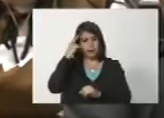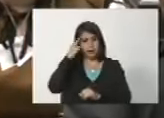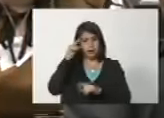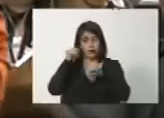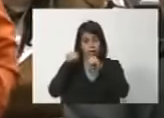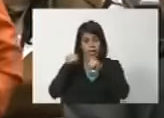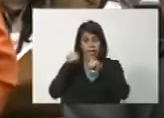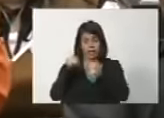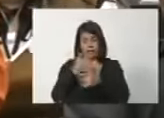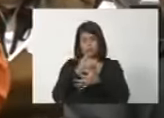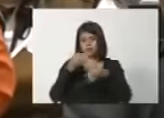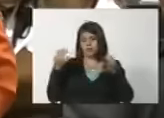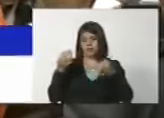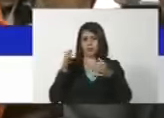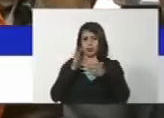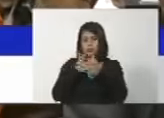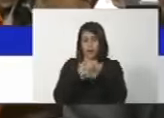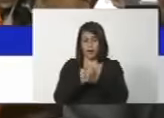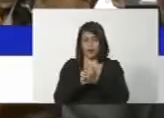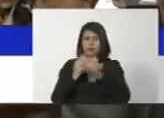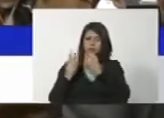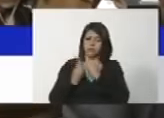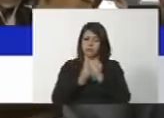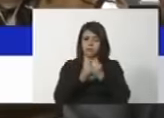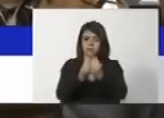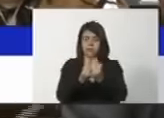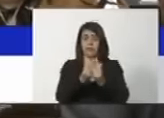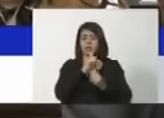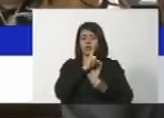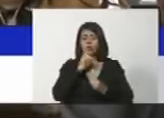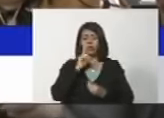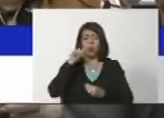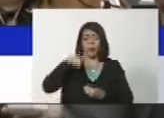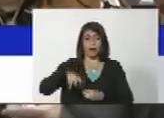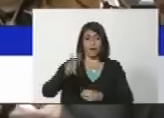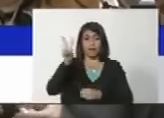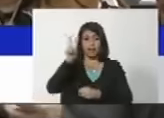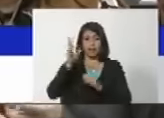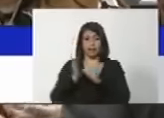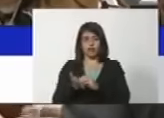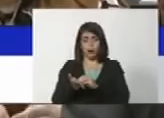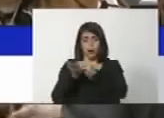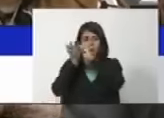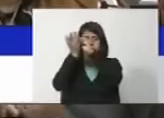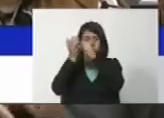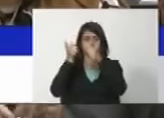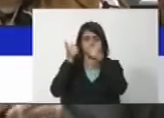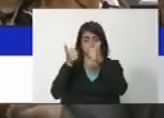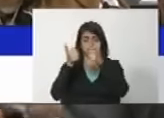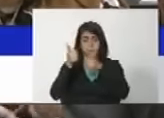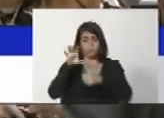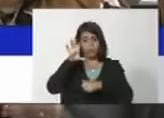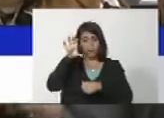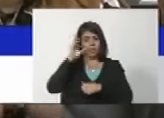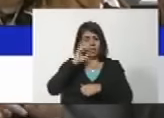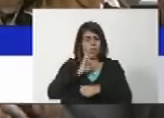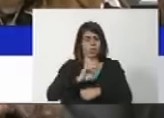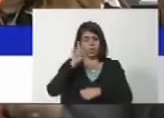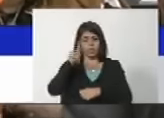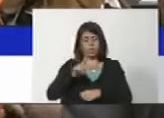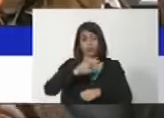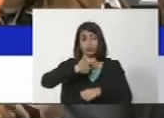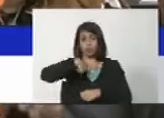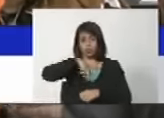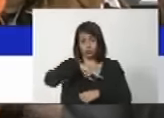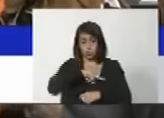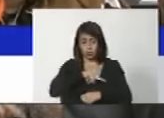que será una compañera que llevará y que pondrá el nombre de nuestra patria muy en alto, la patria de Bolívar, que además